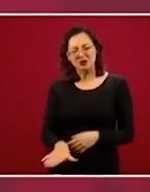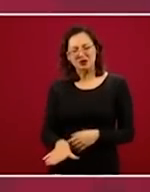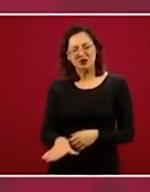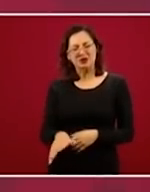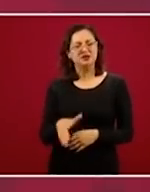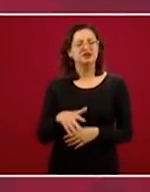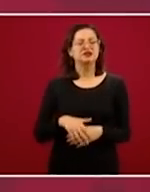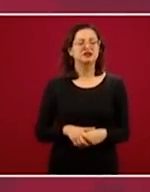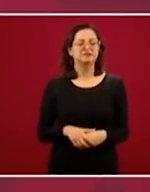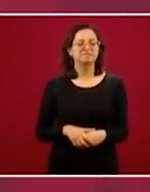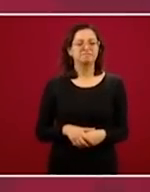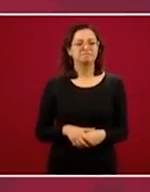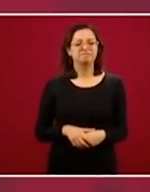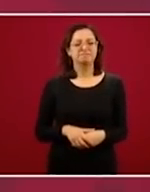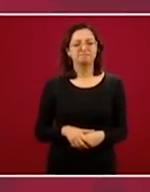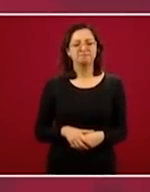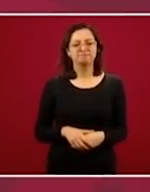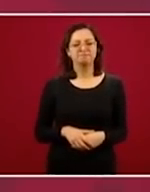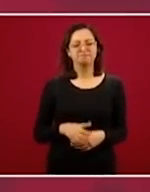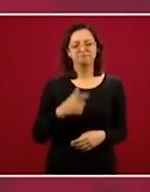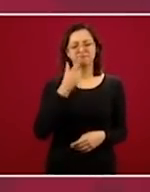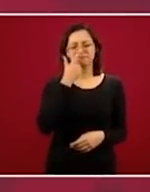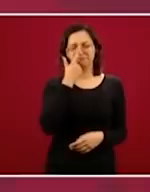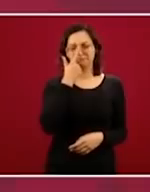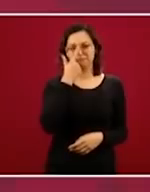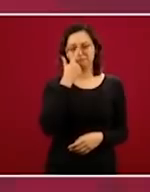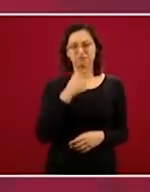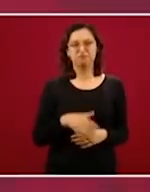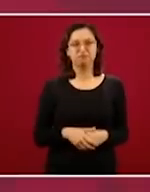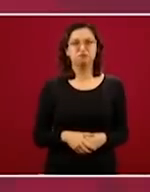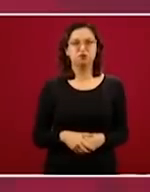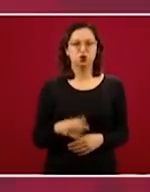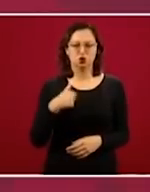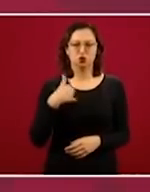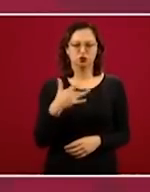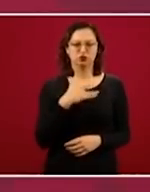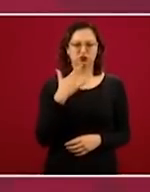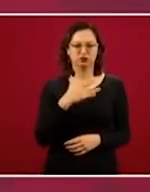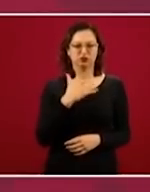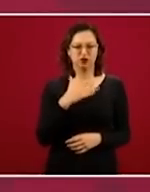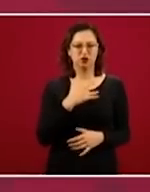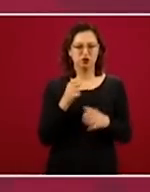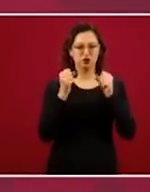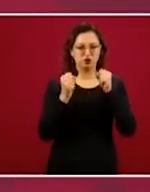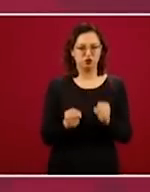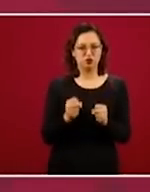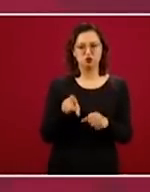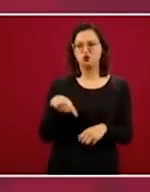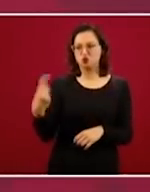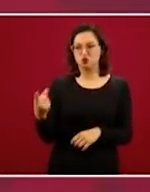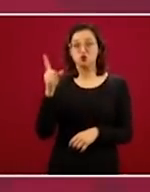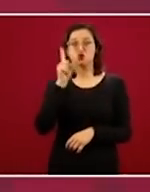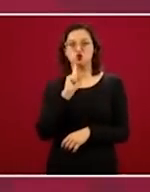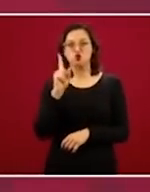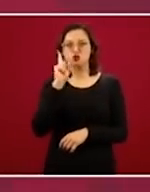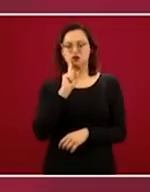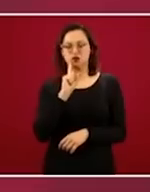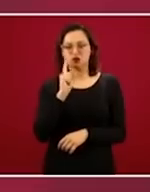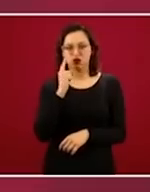yo estoy seguro de que la señora que ayudo